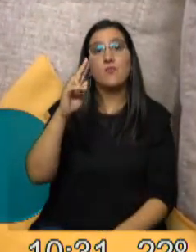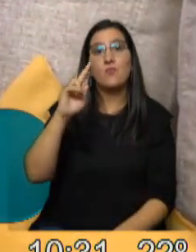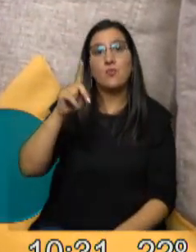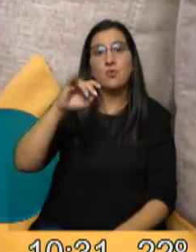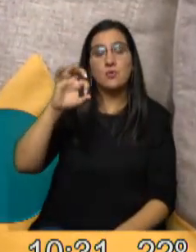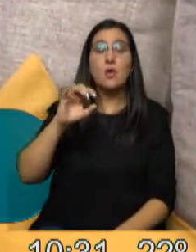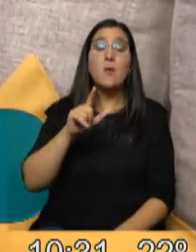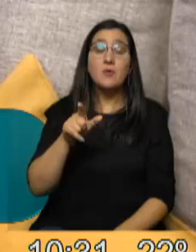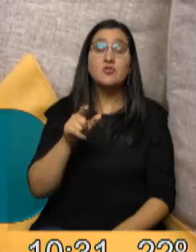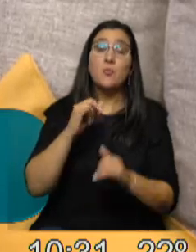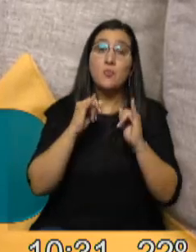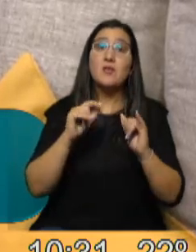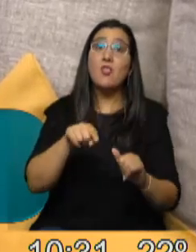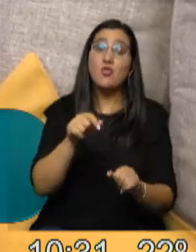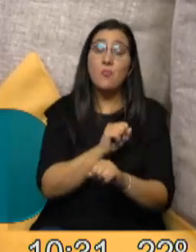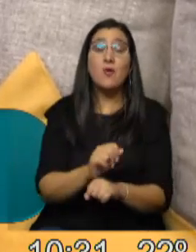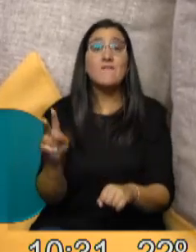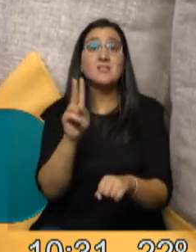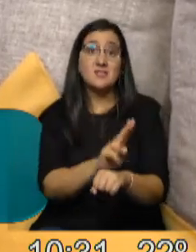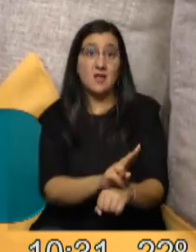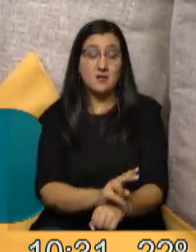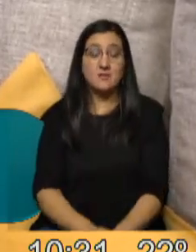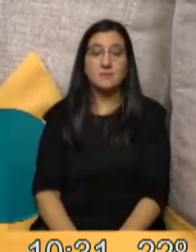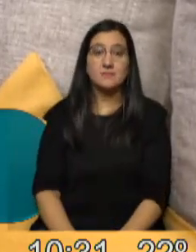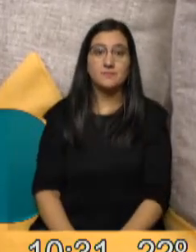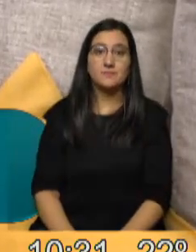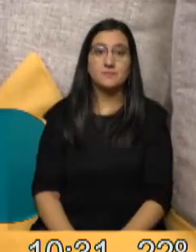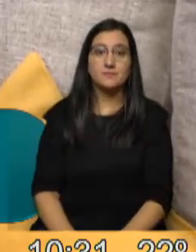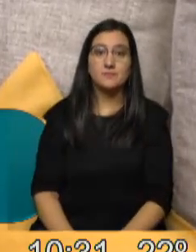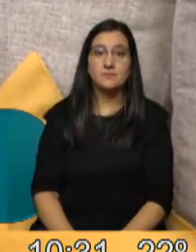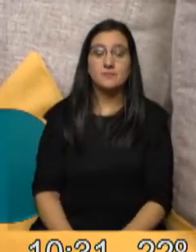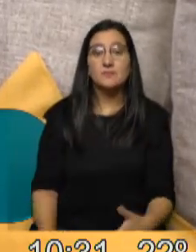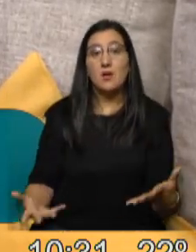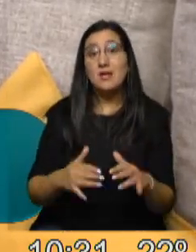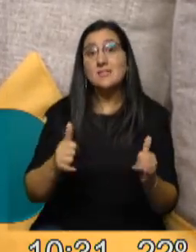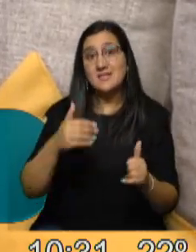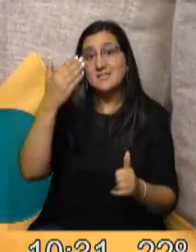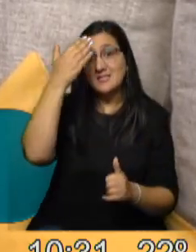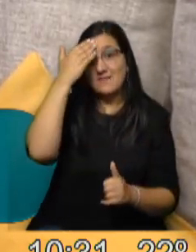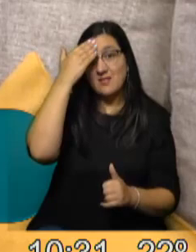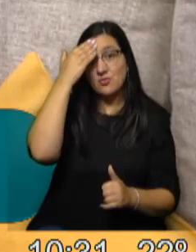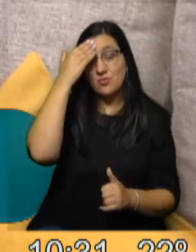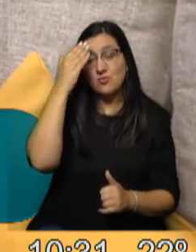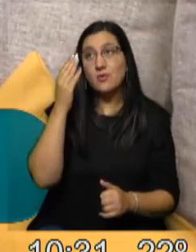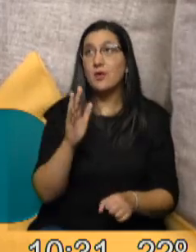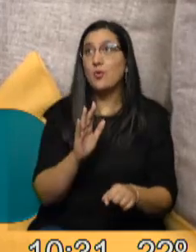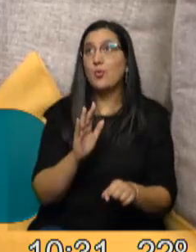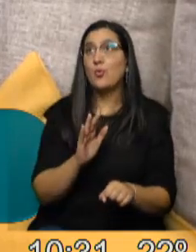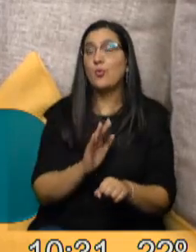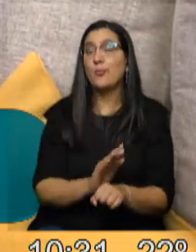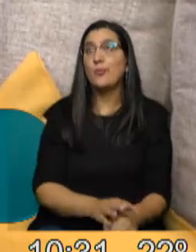dónde se podría hacer. Pero bueno, en realidad, hoy en día, ya sabiendo que nosotros... Es como... Y